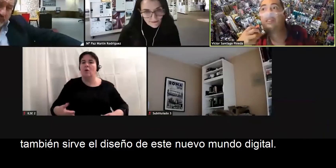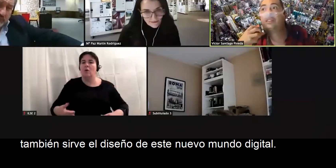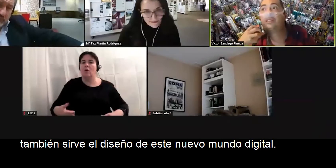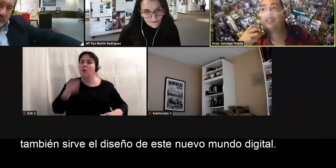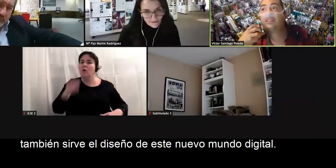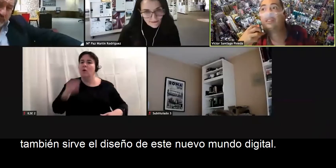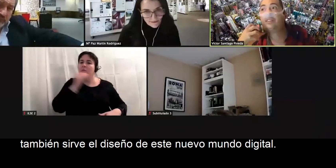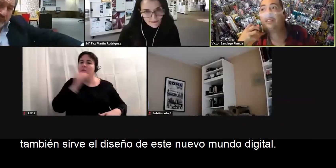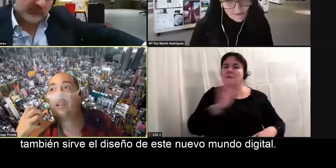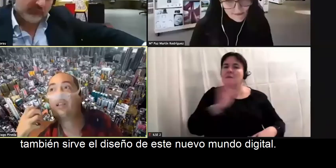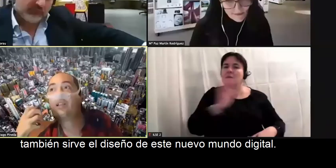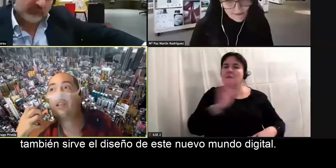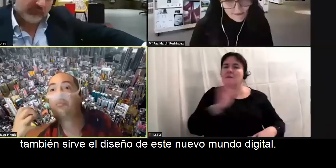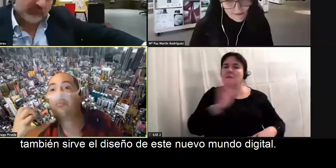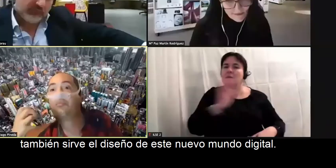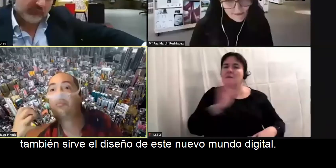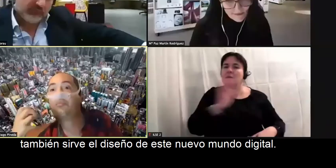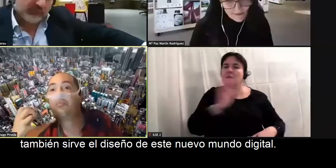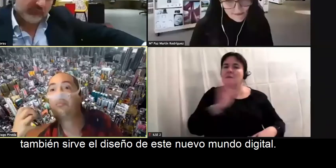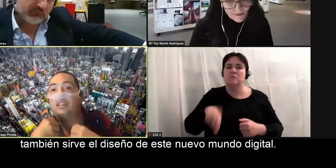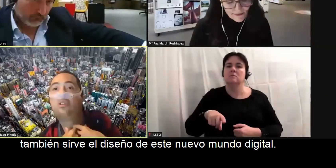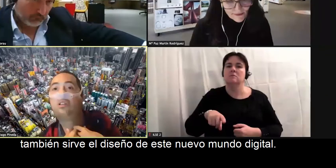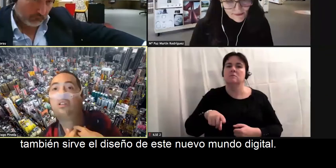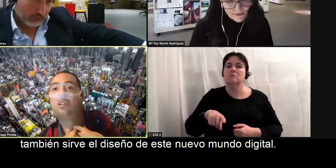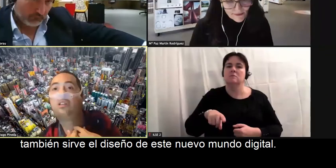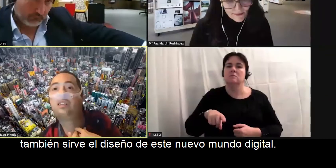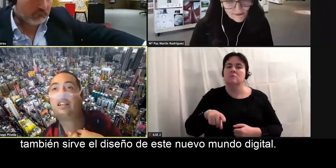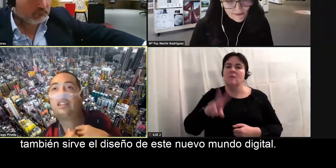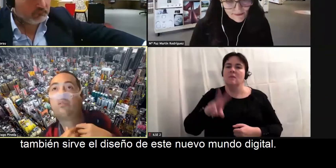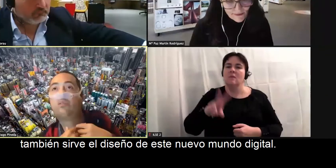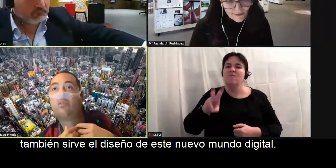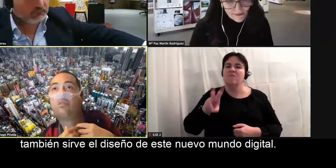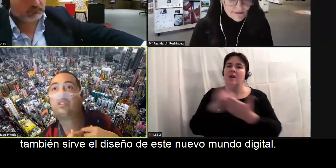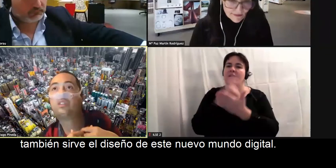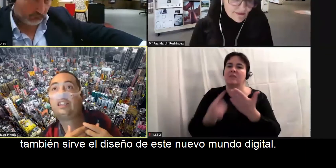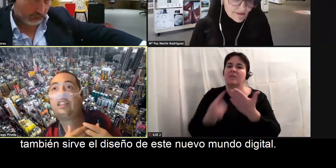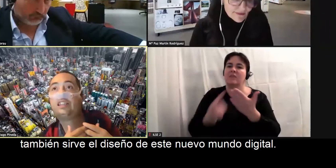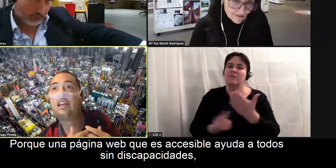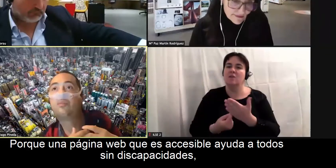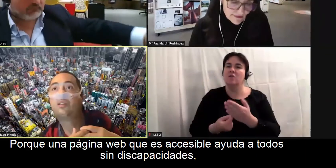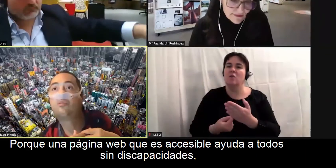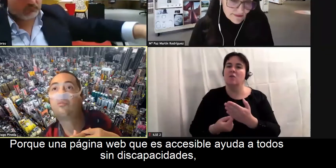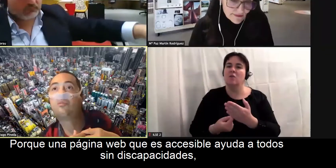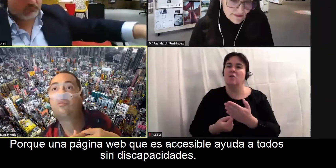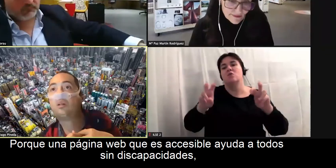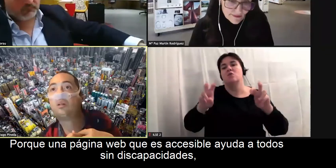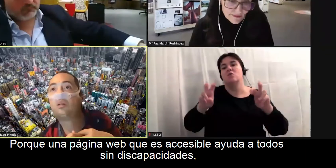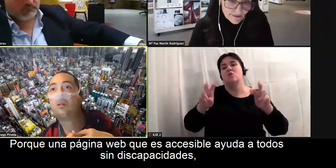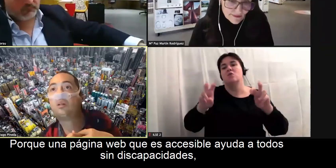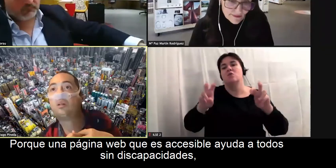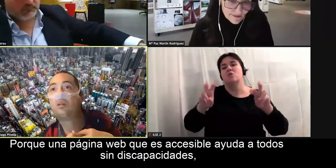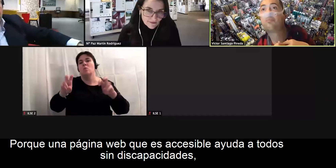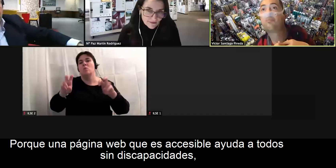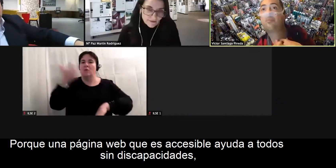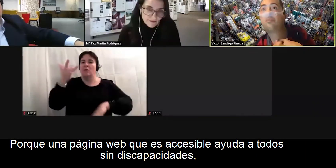también sirve el diseño de este nuevo mundo digital. Porque una página web que es